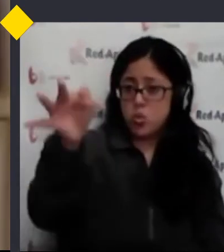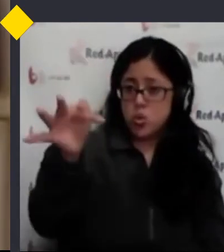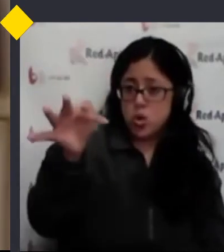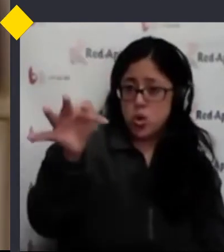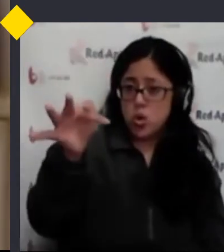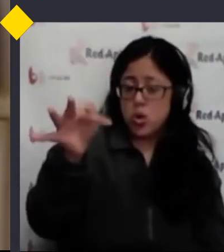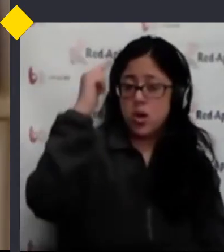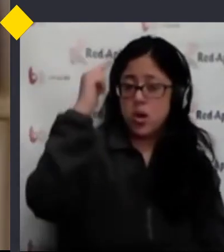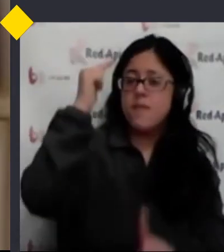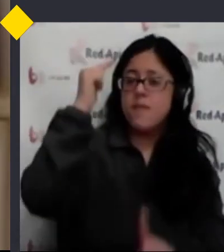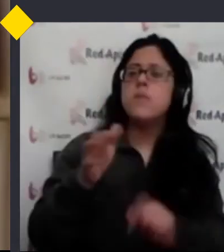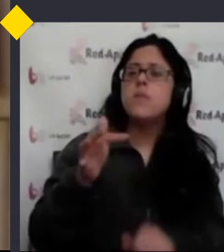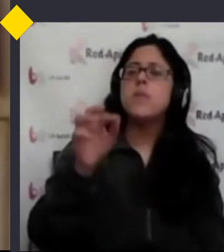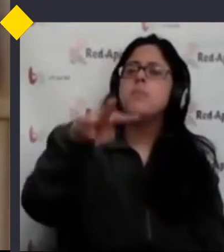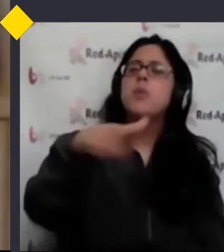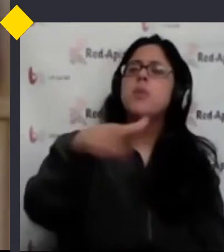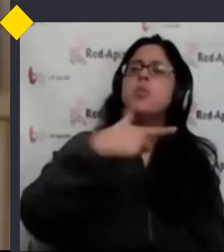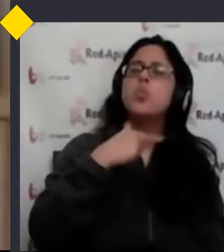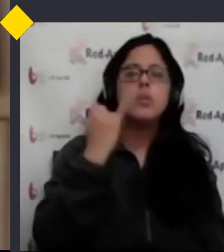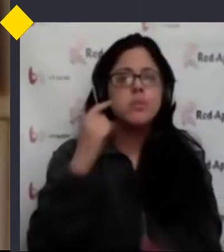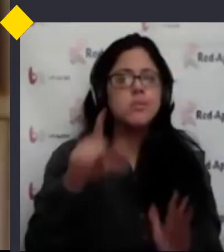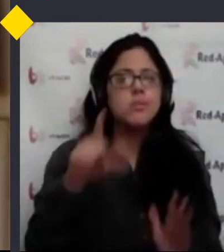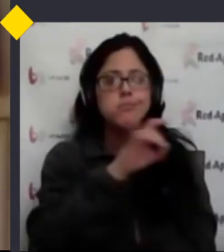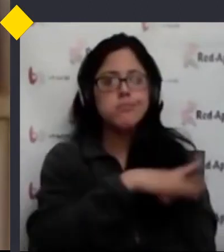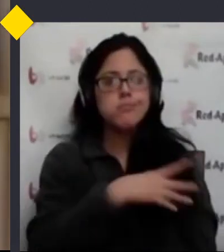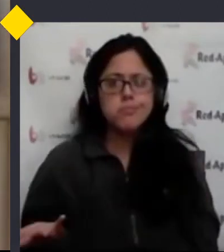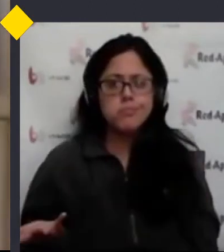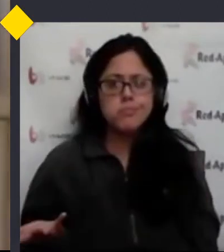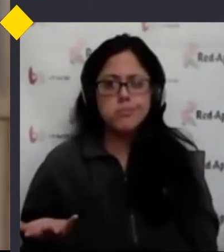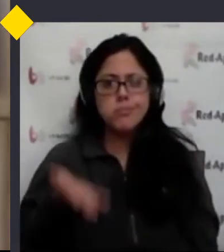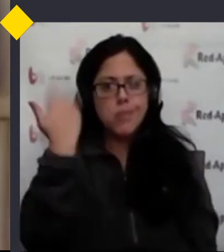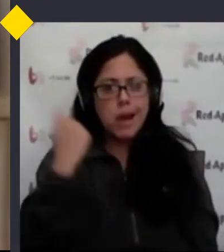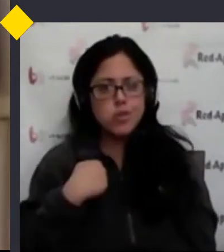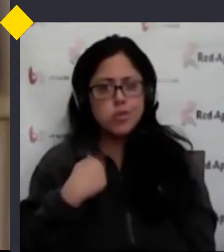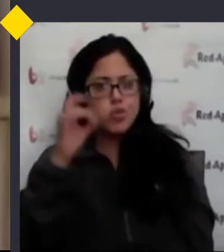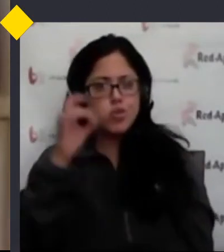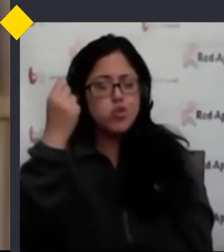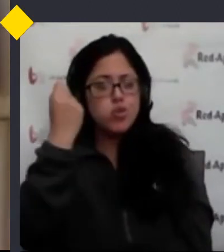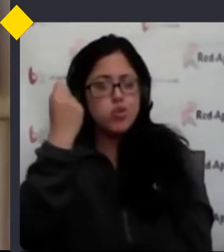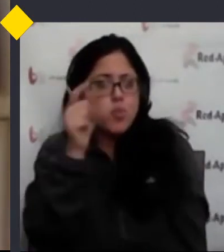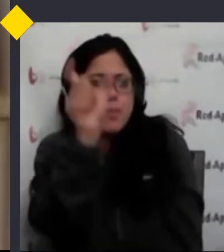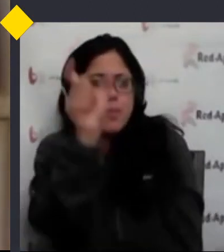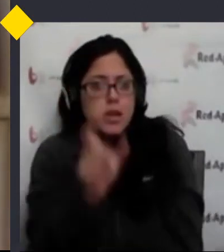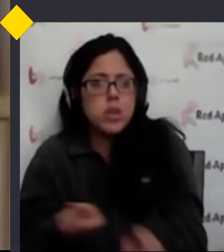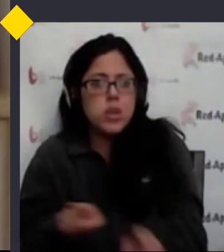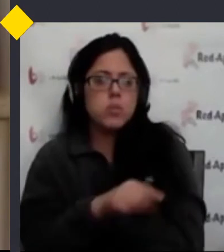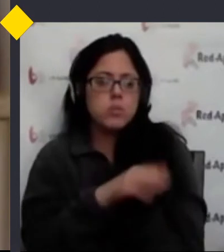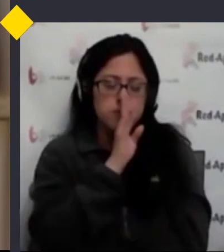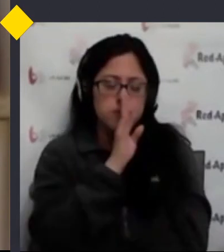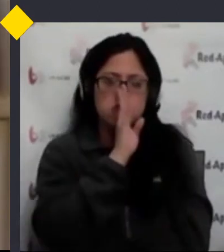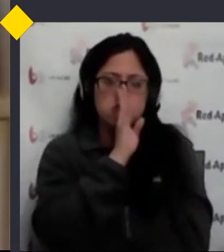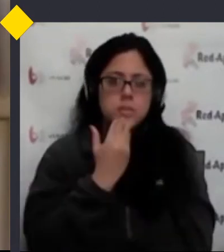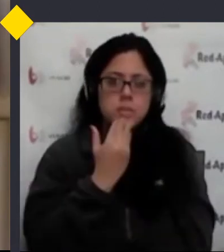eso es absolutamente ilegal en Chile. El otro día supe de un caso de una persona muy conservadora que se metió también a